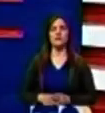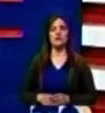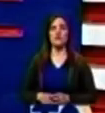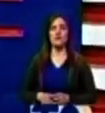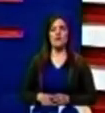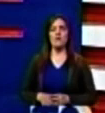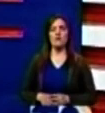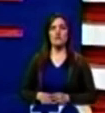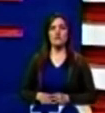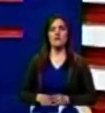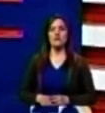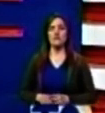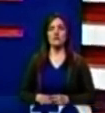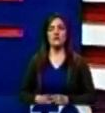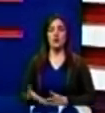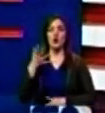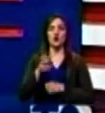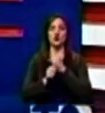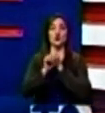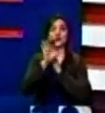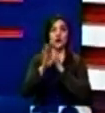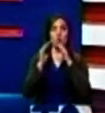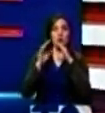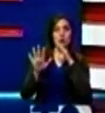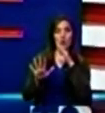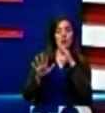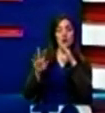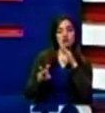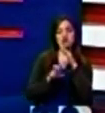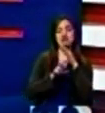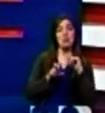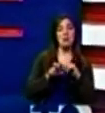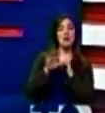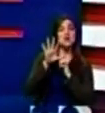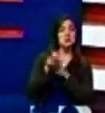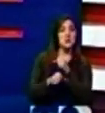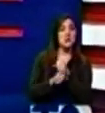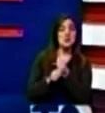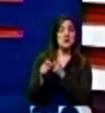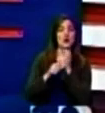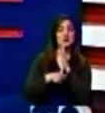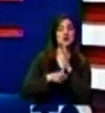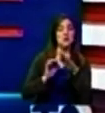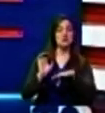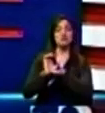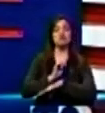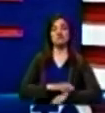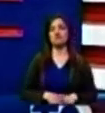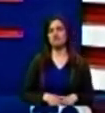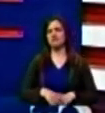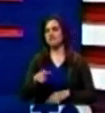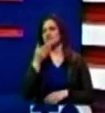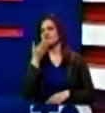horas. Y tras 5 años como refugiado en la Embajada Ecuatoriana en Londres, Julian Assange porta ahora la cédula ecuatoriana. Conozcamos